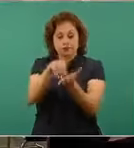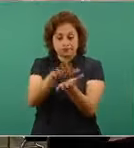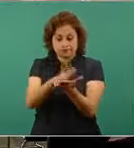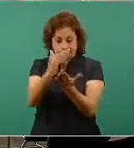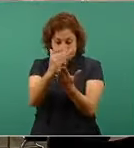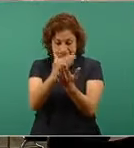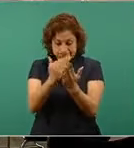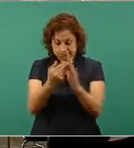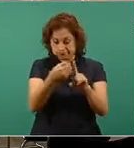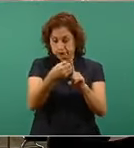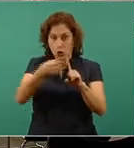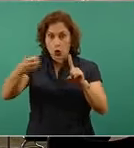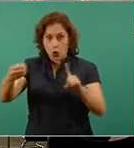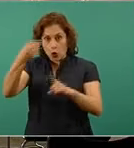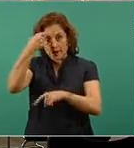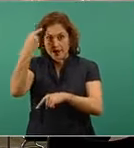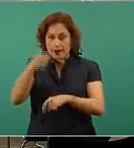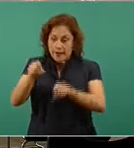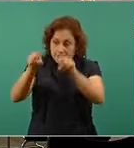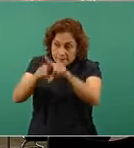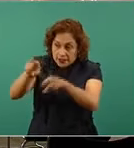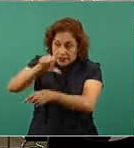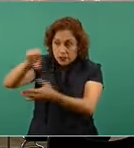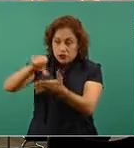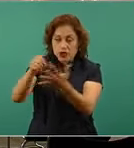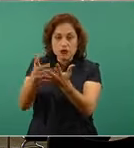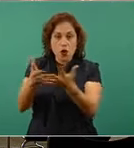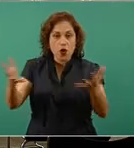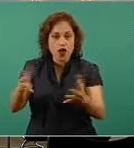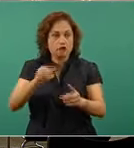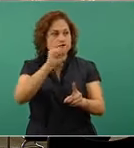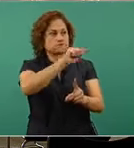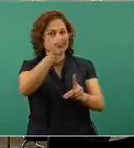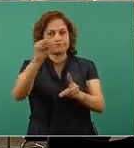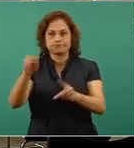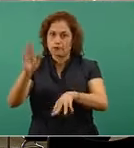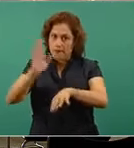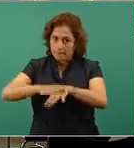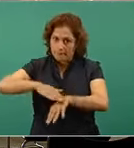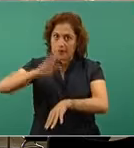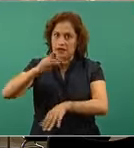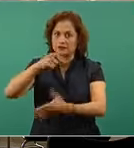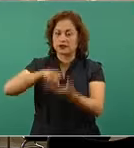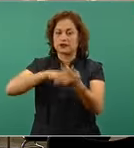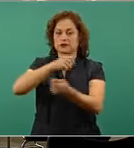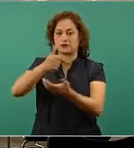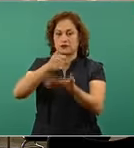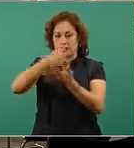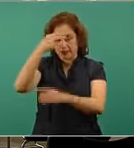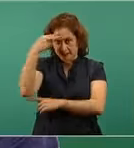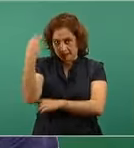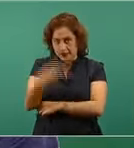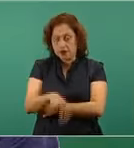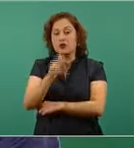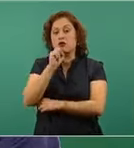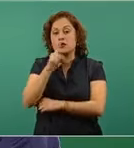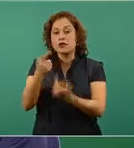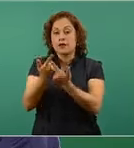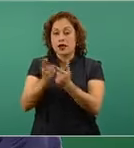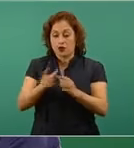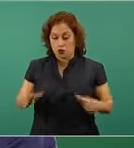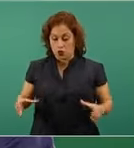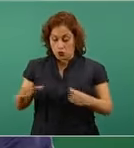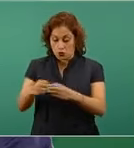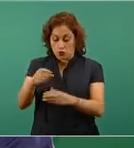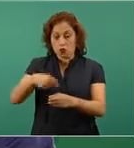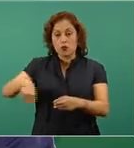instalar varios de estos macrocentros. También se han reorganizado las brigadas y el personal de salud